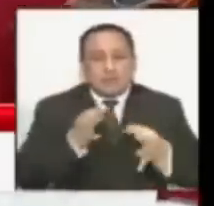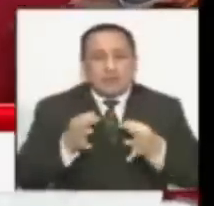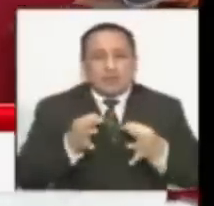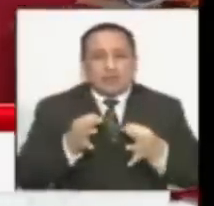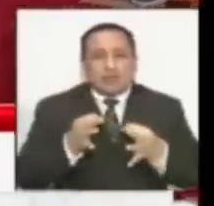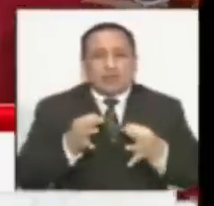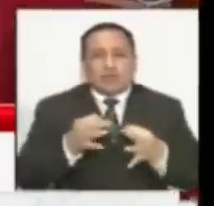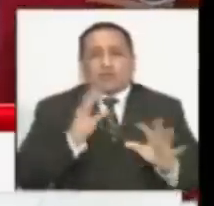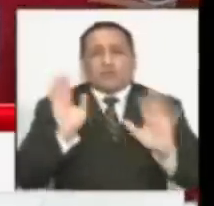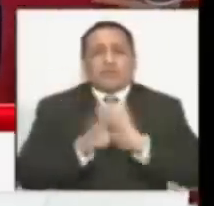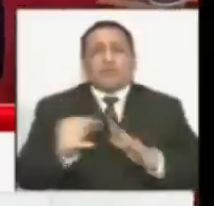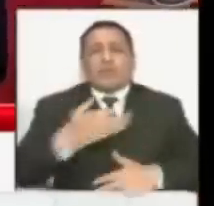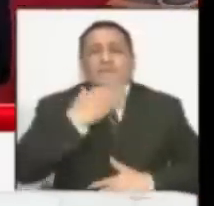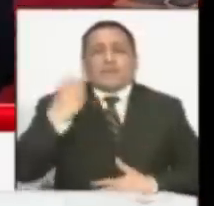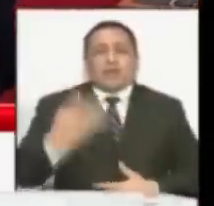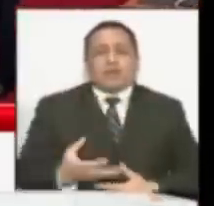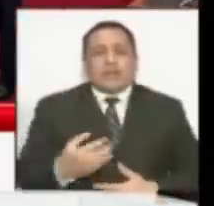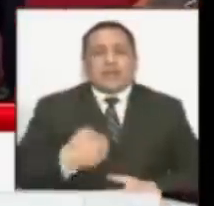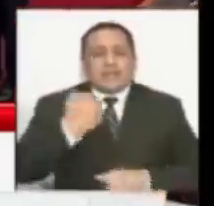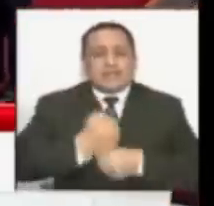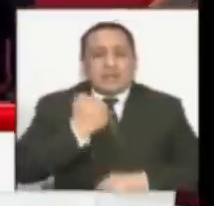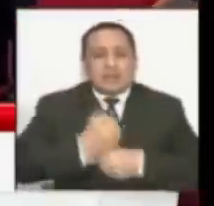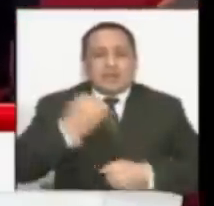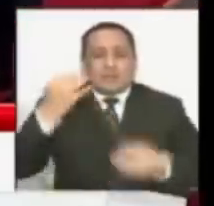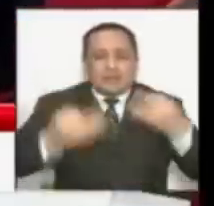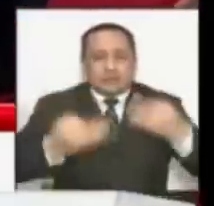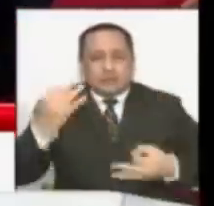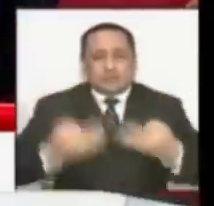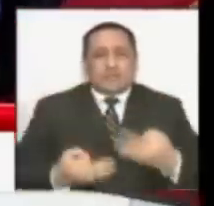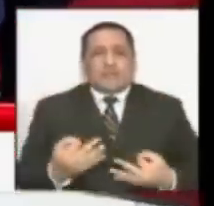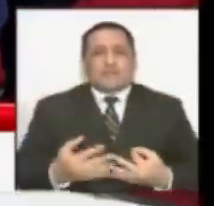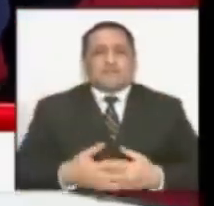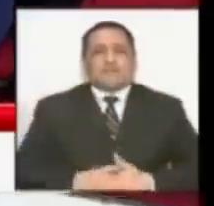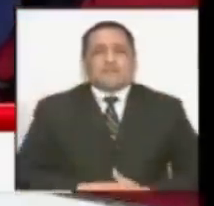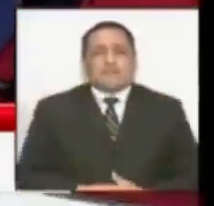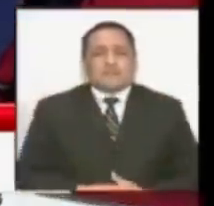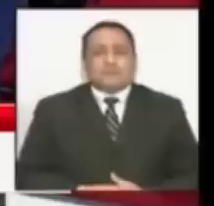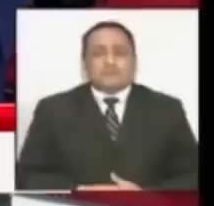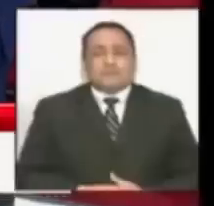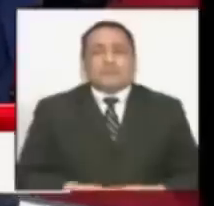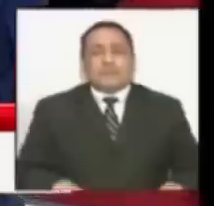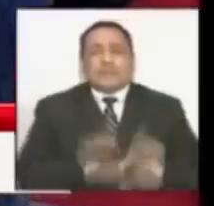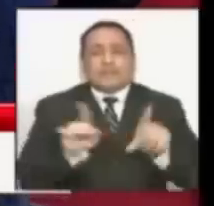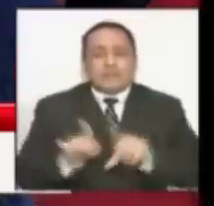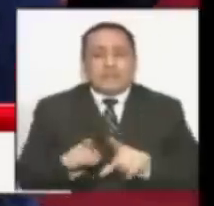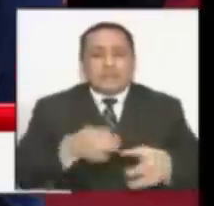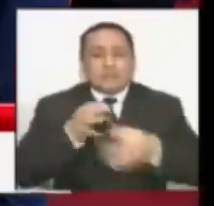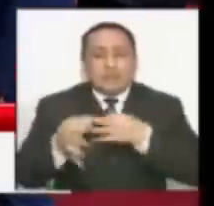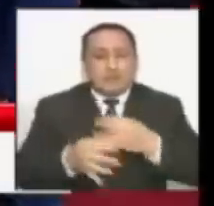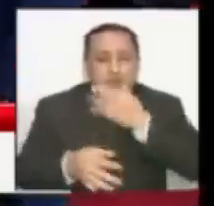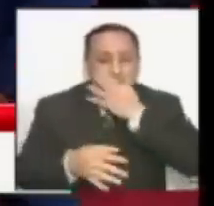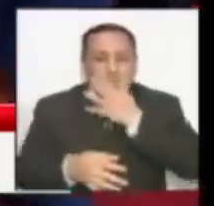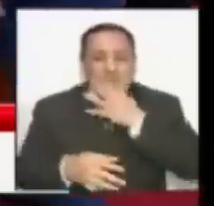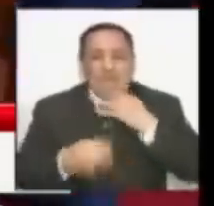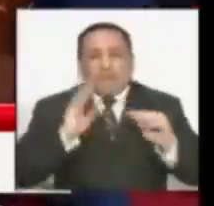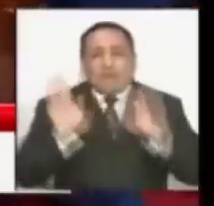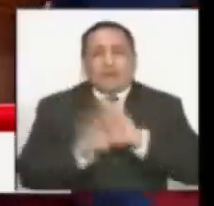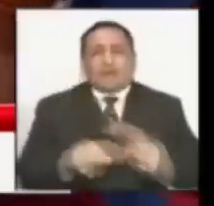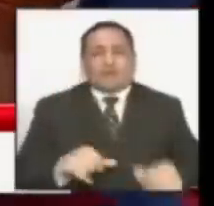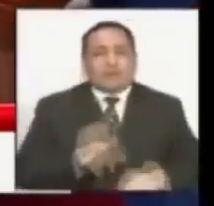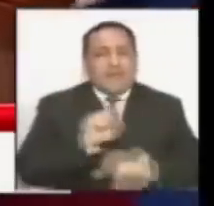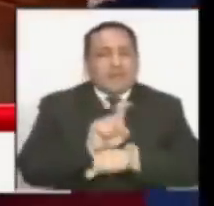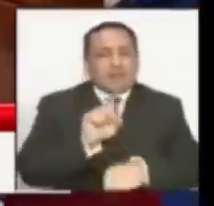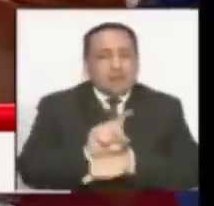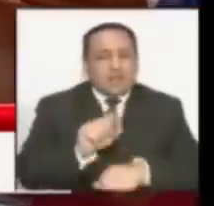Pronunció y dijo que harán todo lo posible para que lleguen más rápido, que sean repartidas de manera efectiva a quienes más